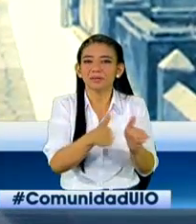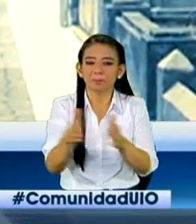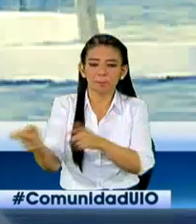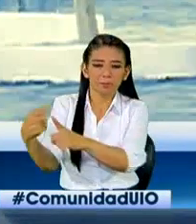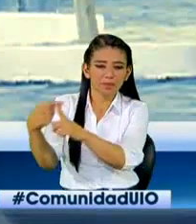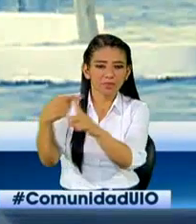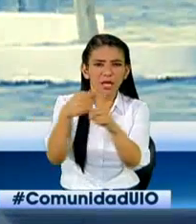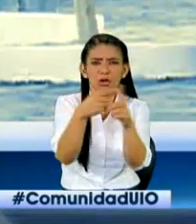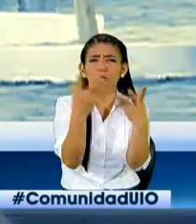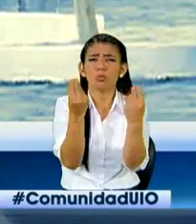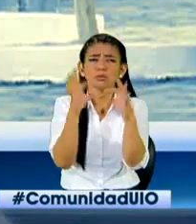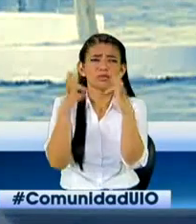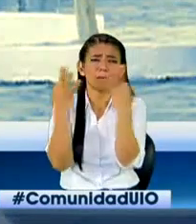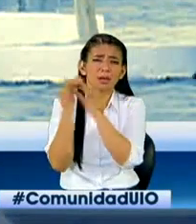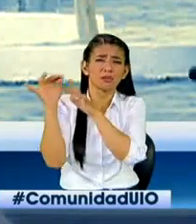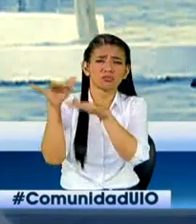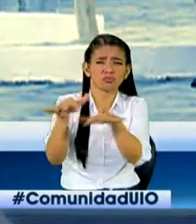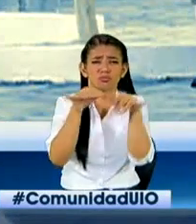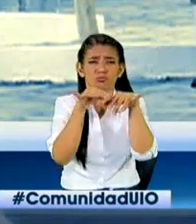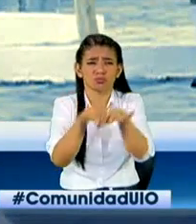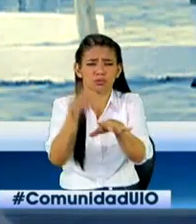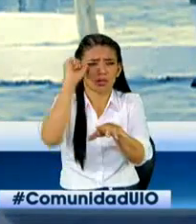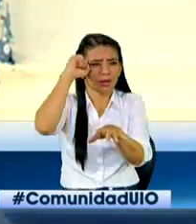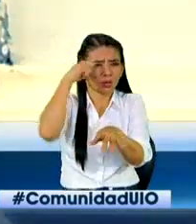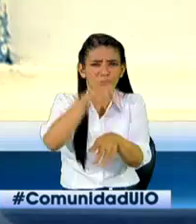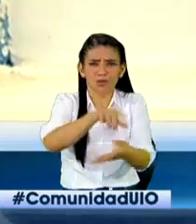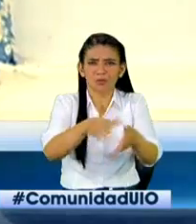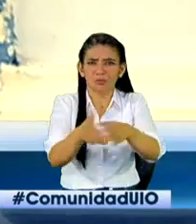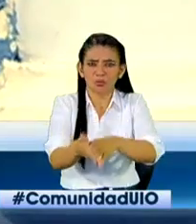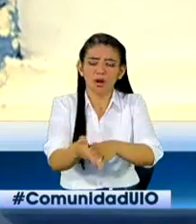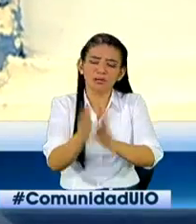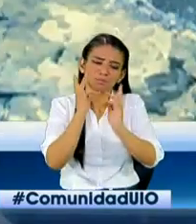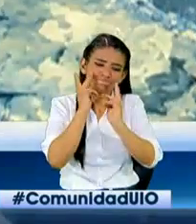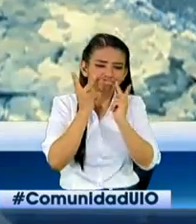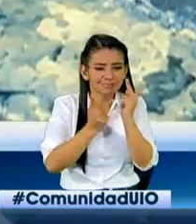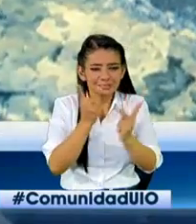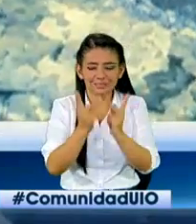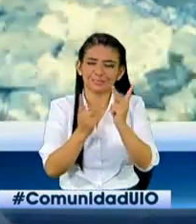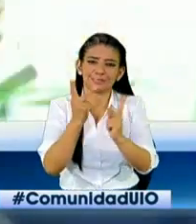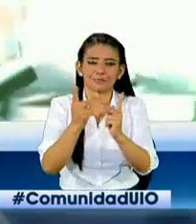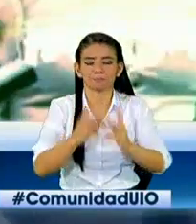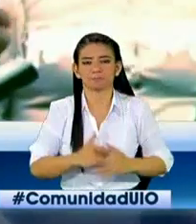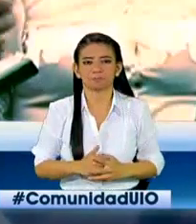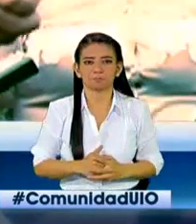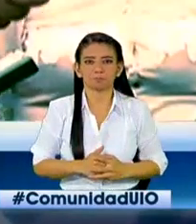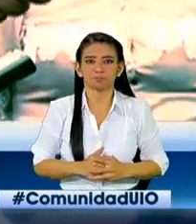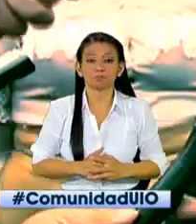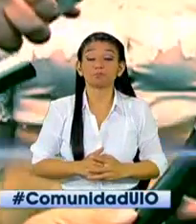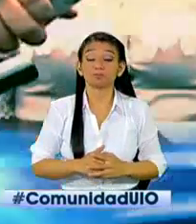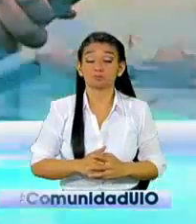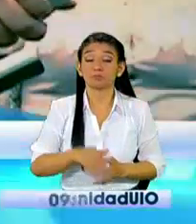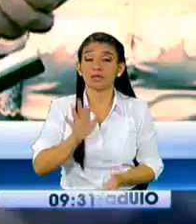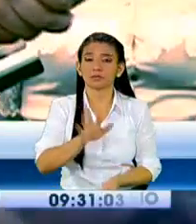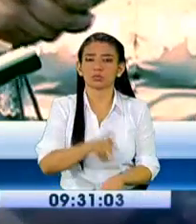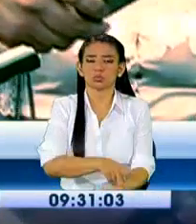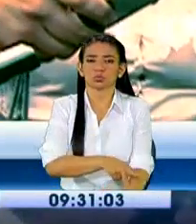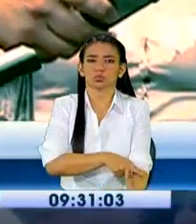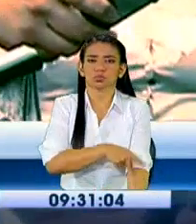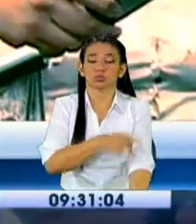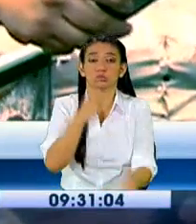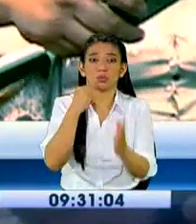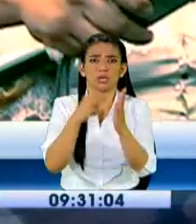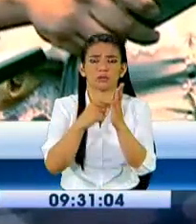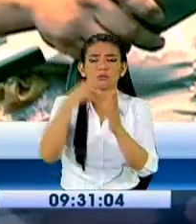país acogen a familias enteras quienes recuerdan a sus seres queridos que ya no están presentes. Se acostumbraba ir a